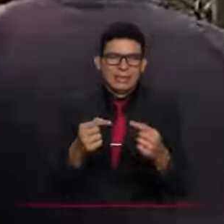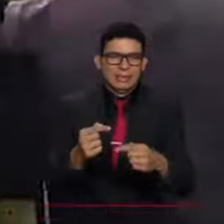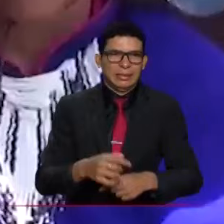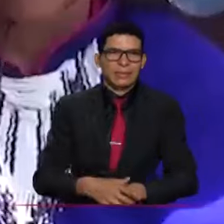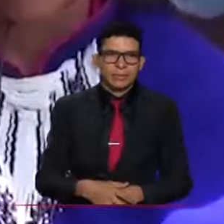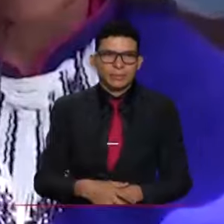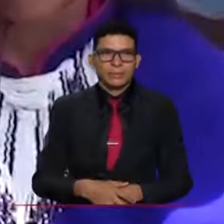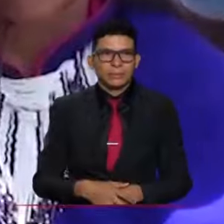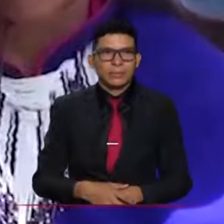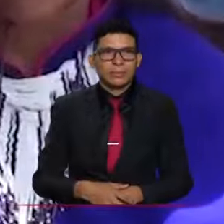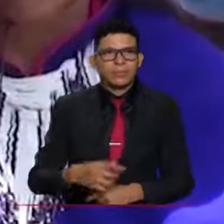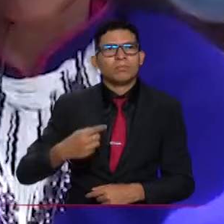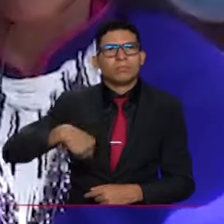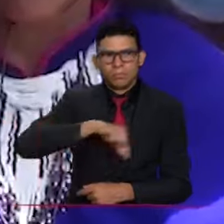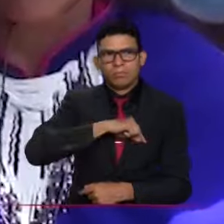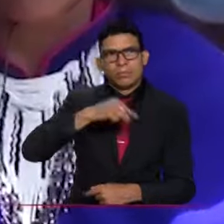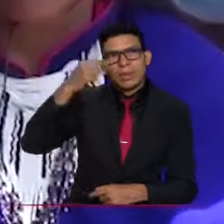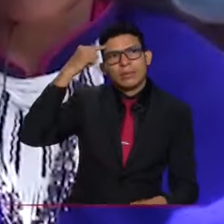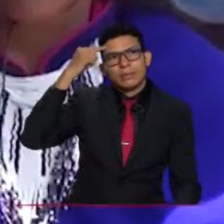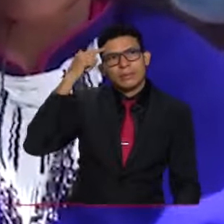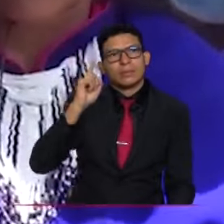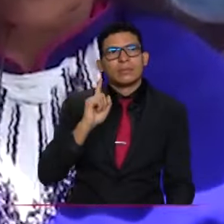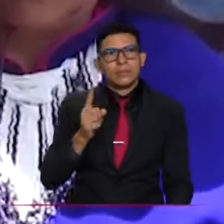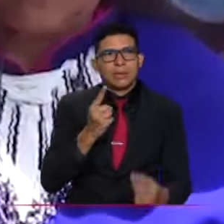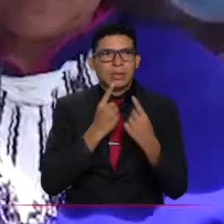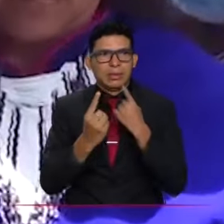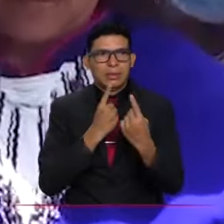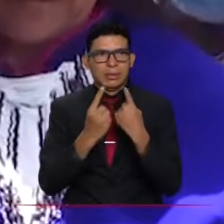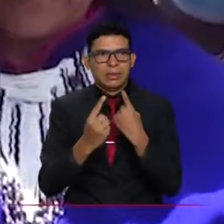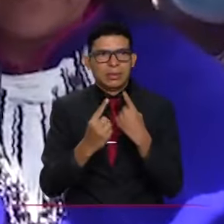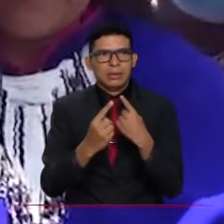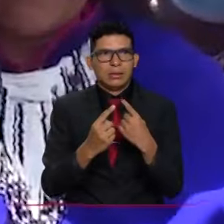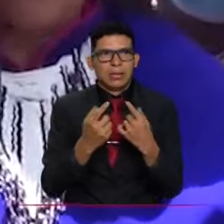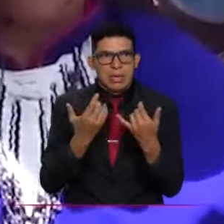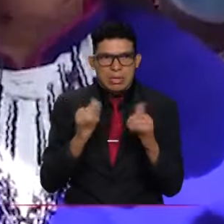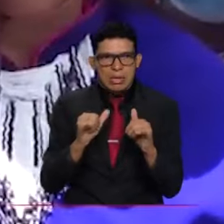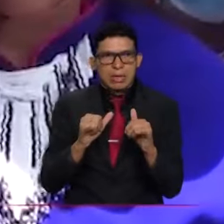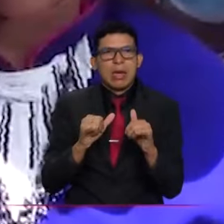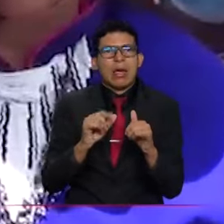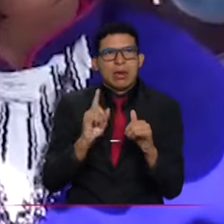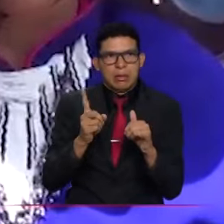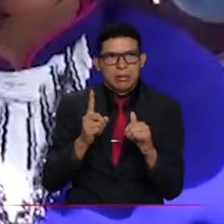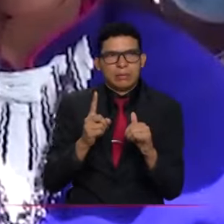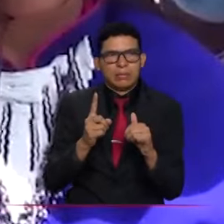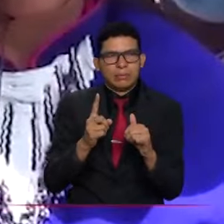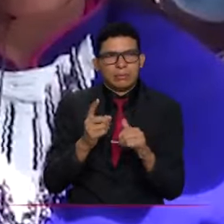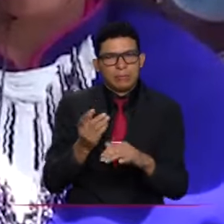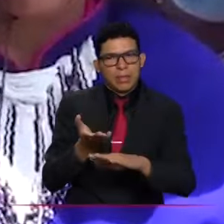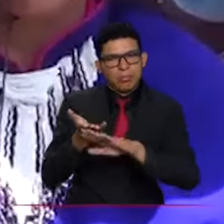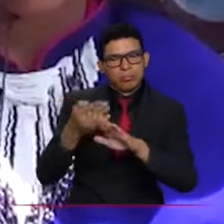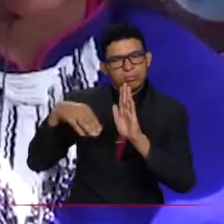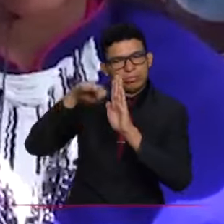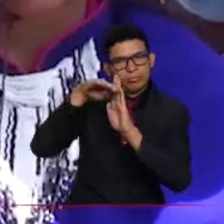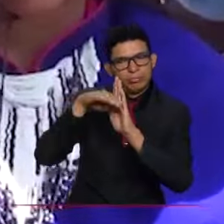Sí pensamos a hacer un diálogo, ya que el ministro ya tiene unas instrucciones de hacer